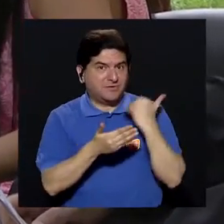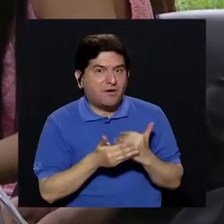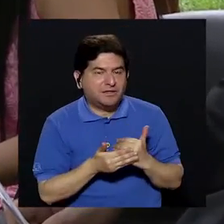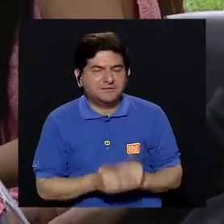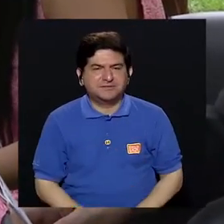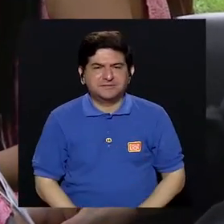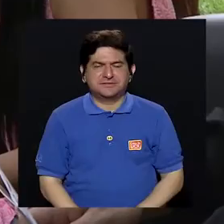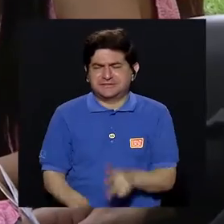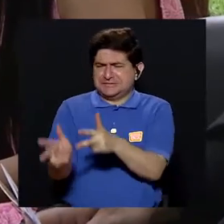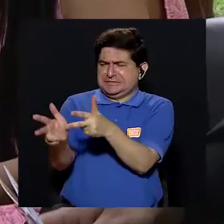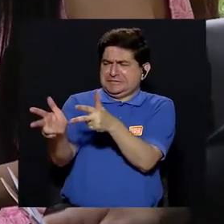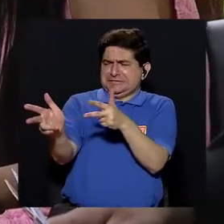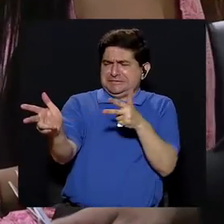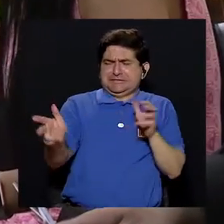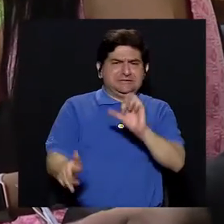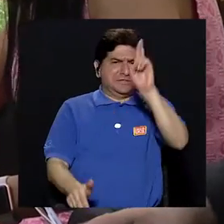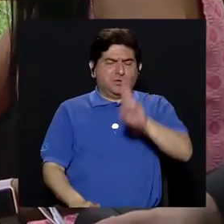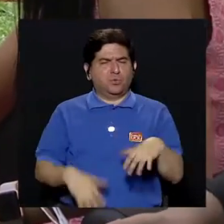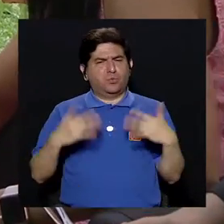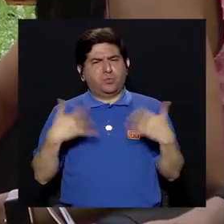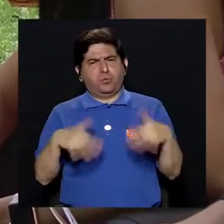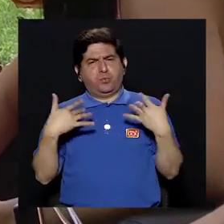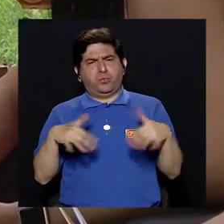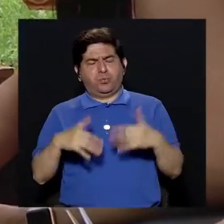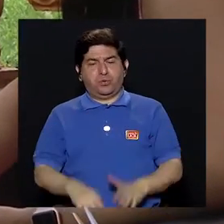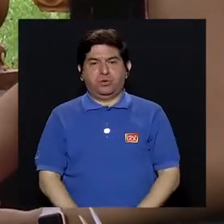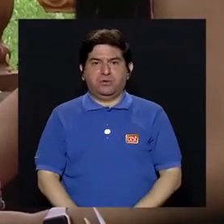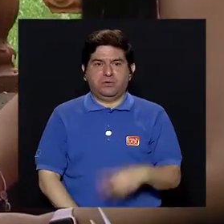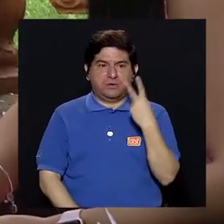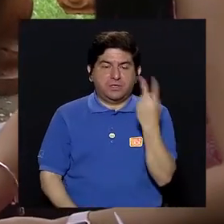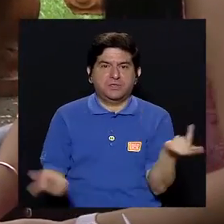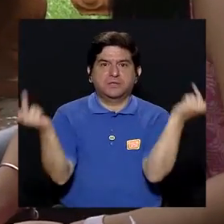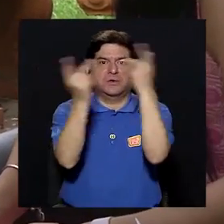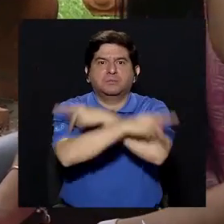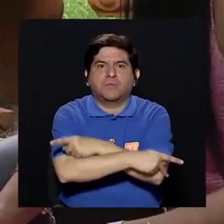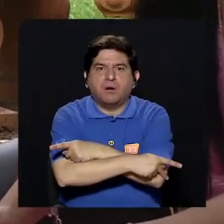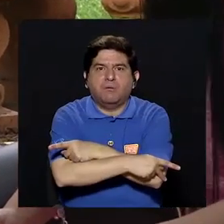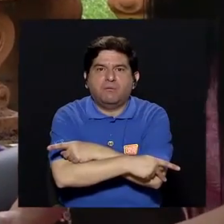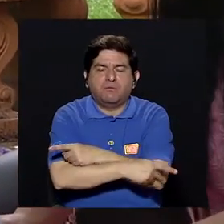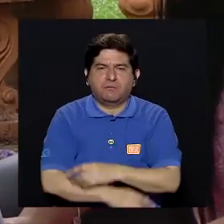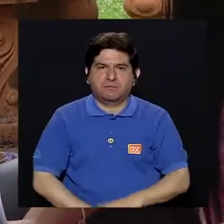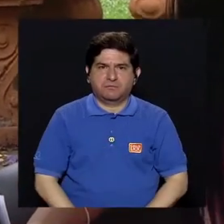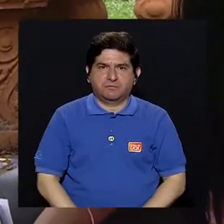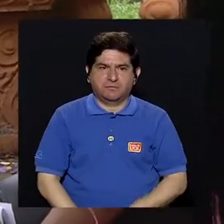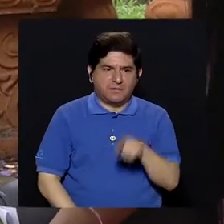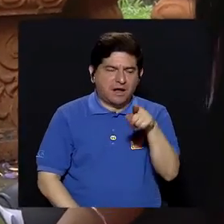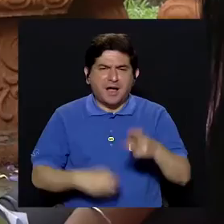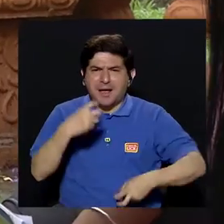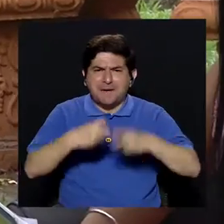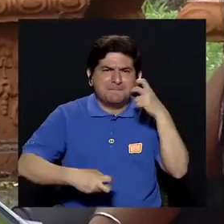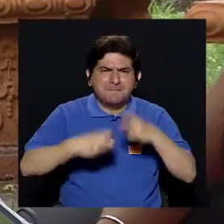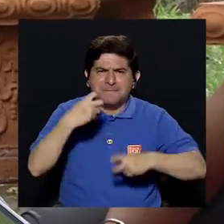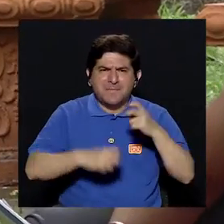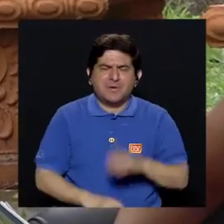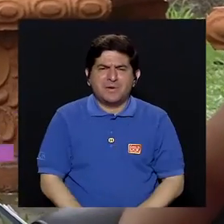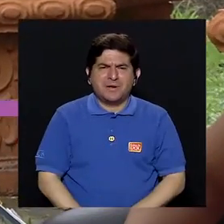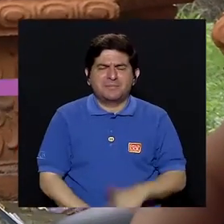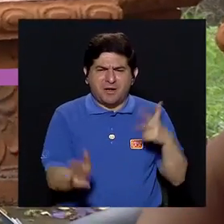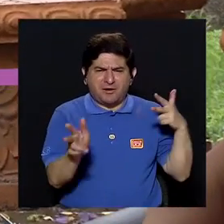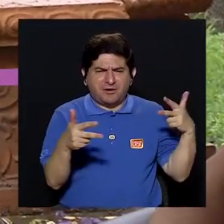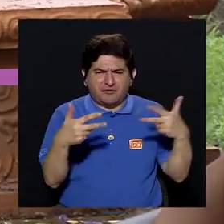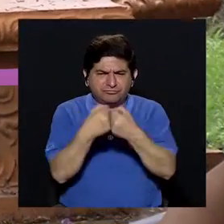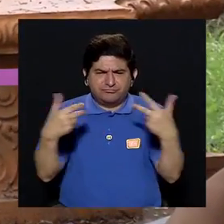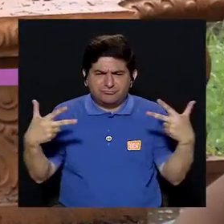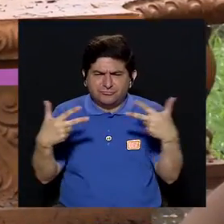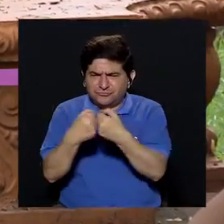mencionábamos, ¿verdad? La congestión en Costa Rica es muy elevada y se ve todavía más empeorada por los problemas de choques